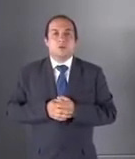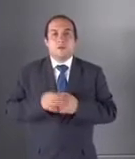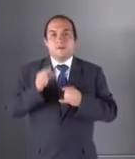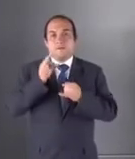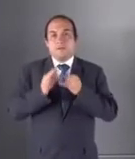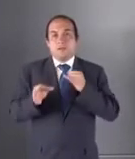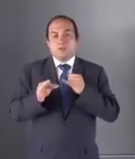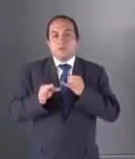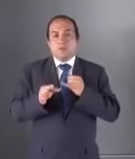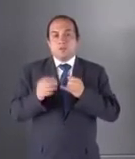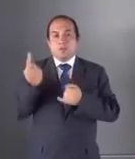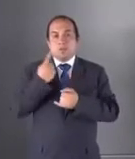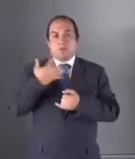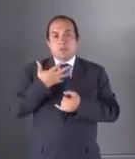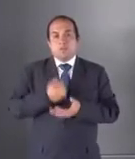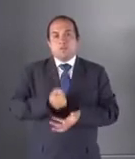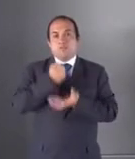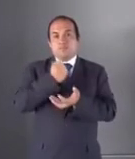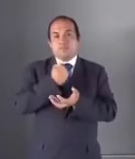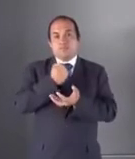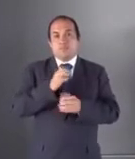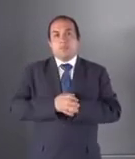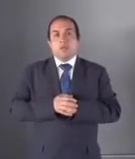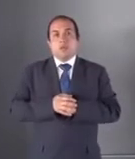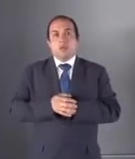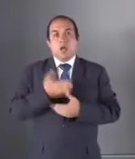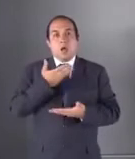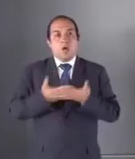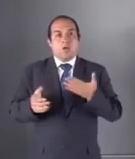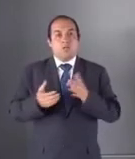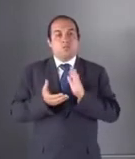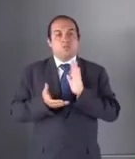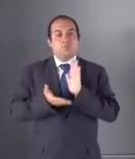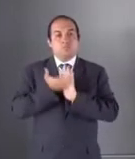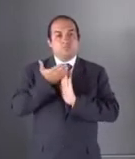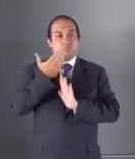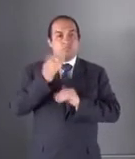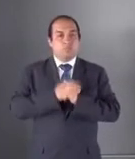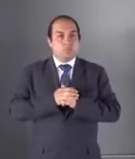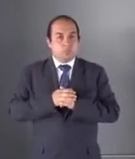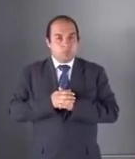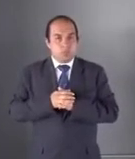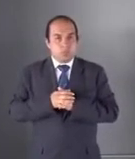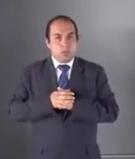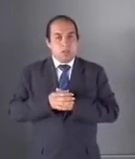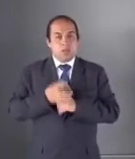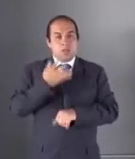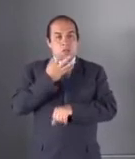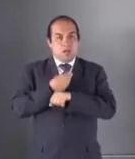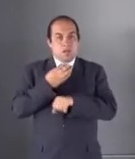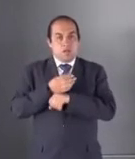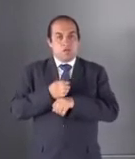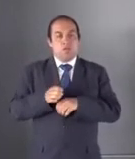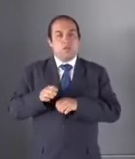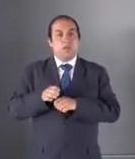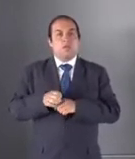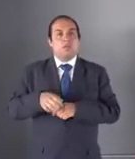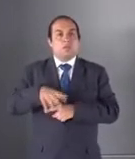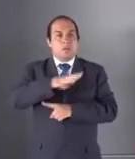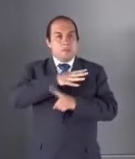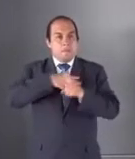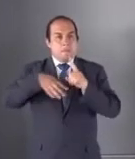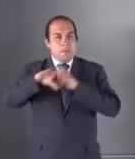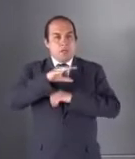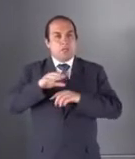tenido inversión. Hoy se está construyendo la segunda etapa de restauración ecológica del Parque Ecológico de